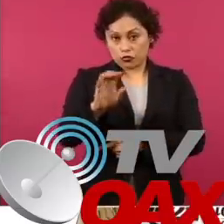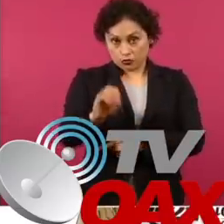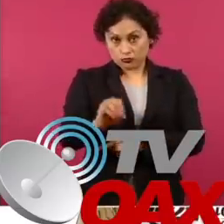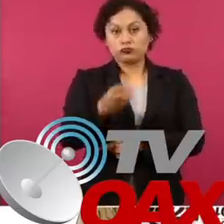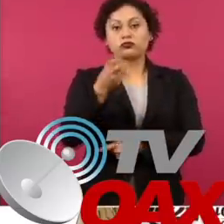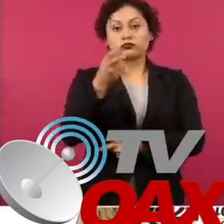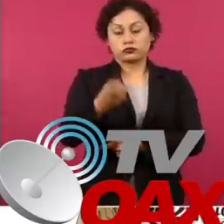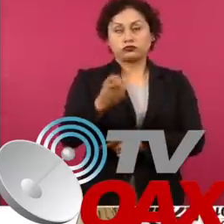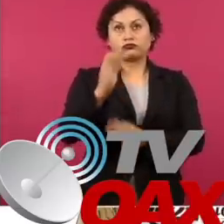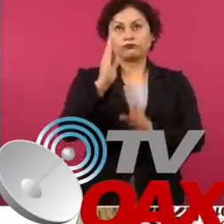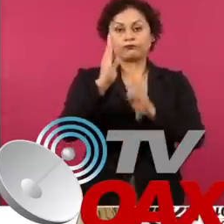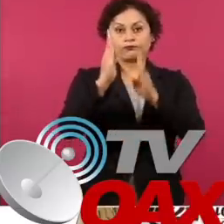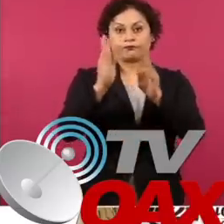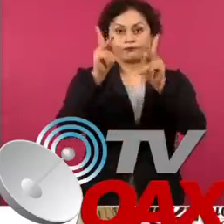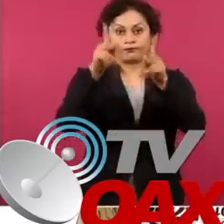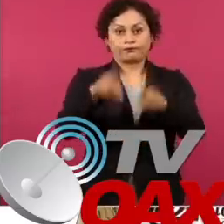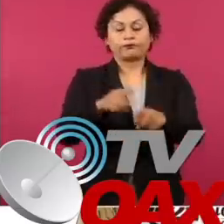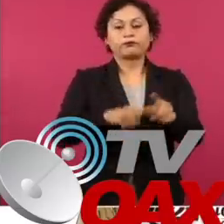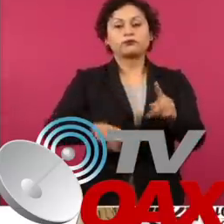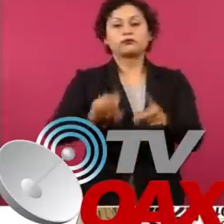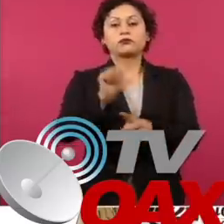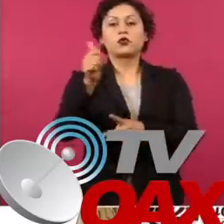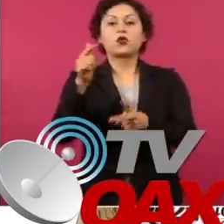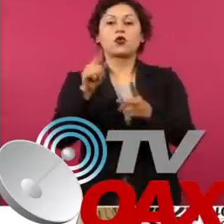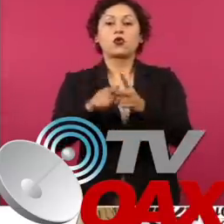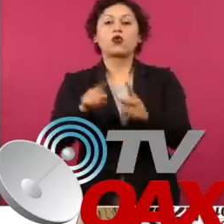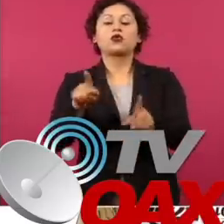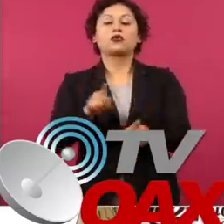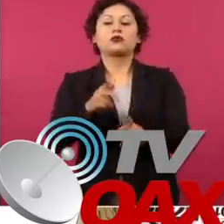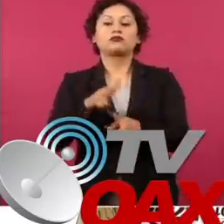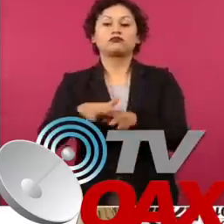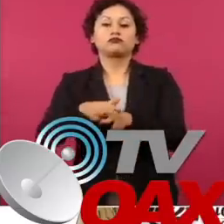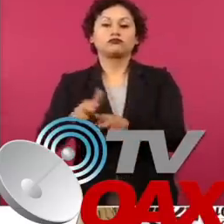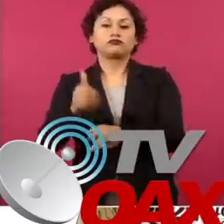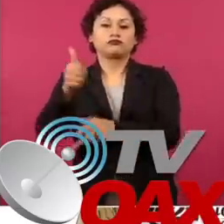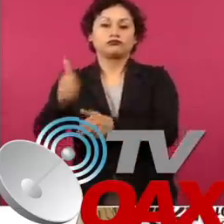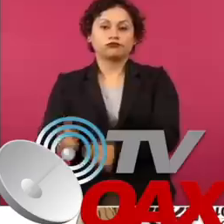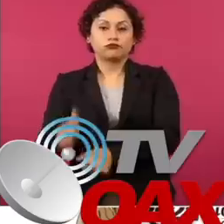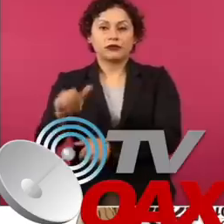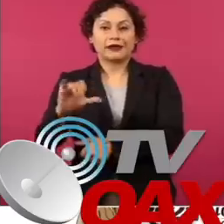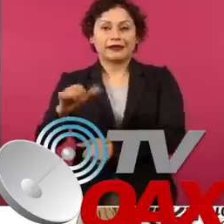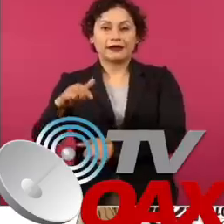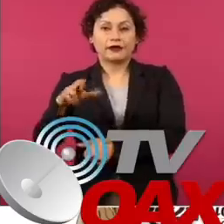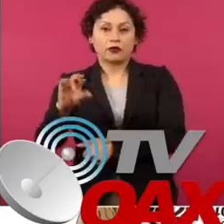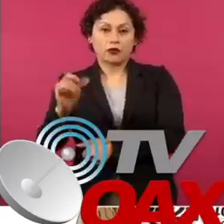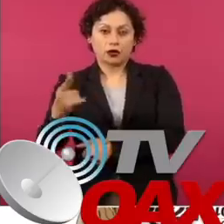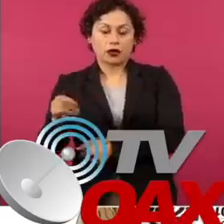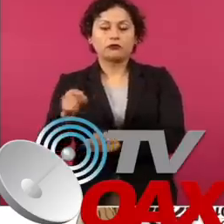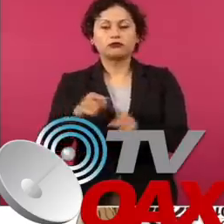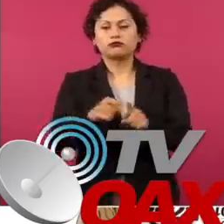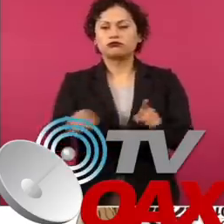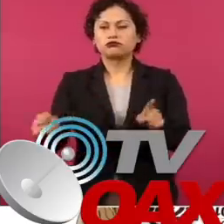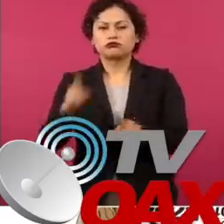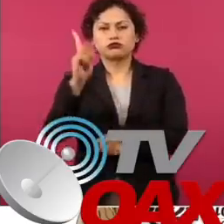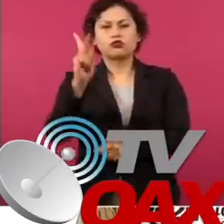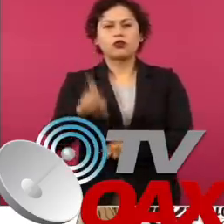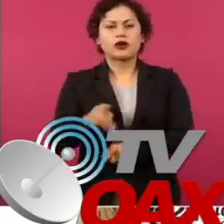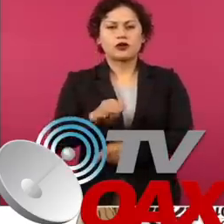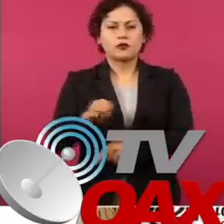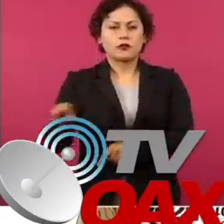doble voladizo, y la estación Vasco de Quiroga. La longitud de estas obras es de poco más de 1 kilómetro y tiene un costo